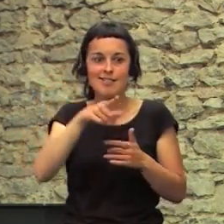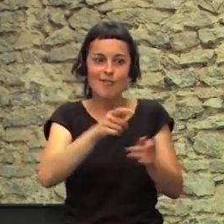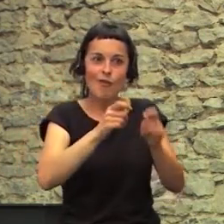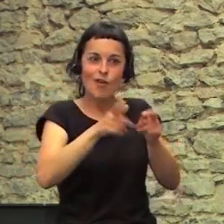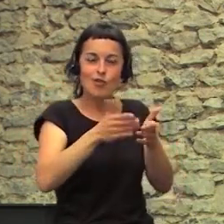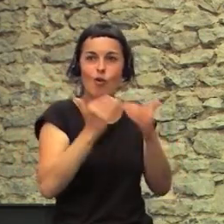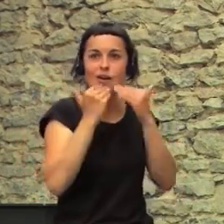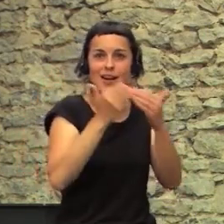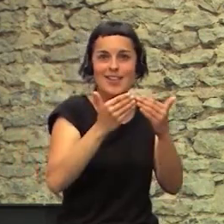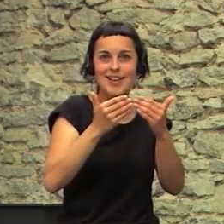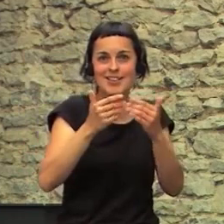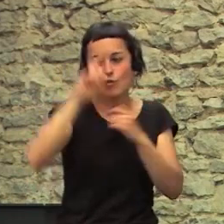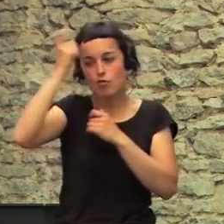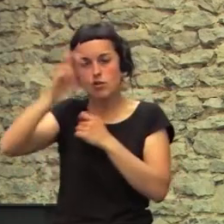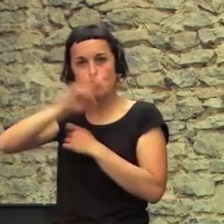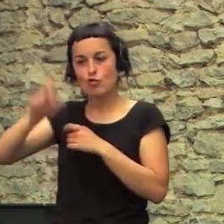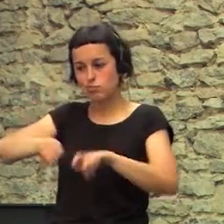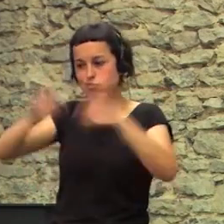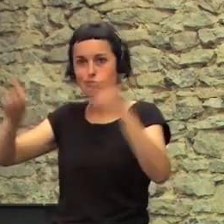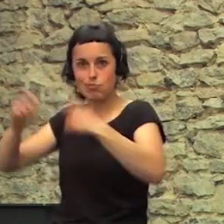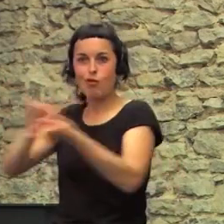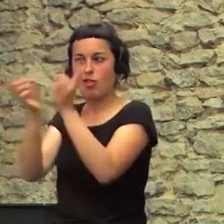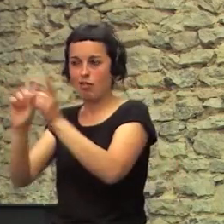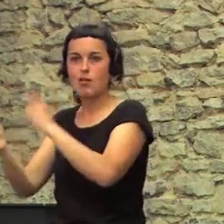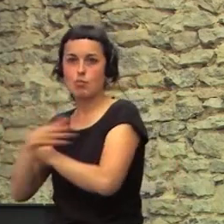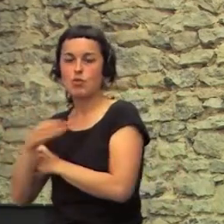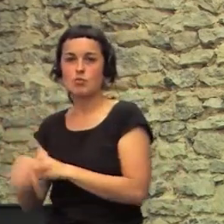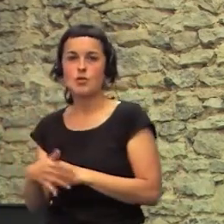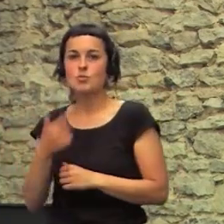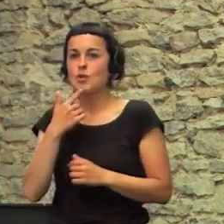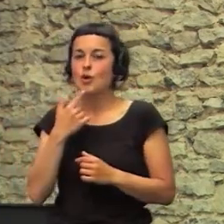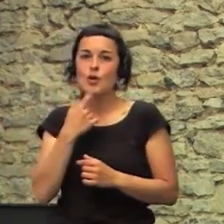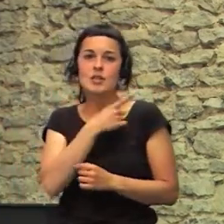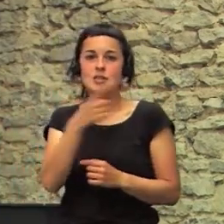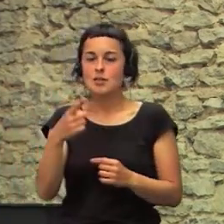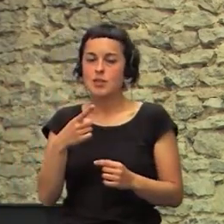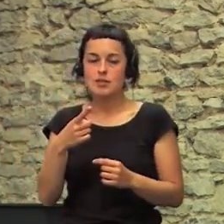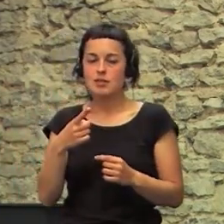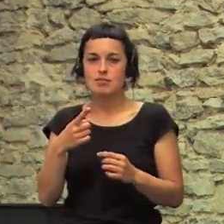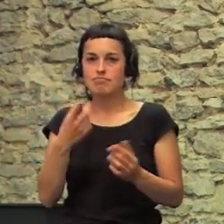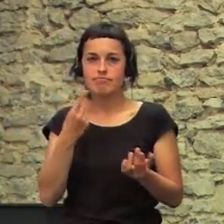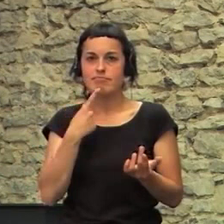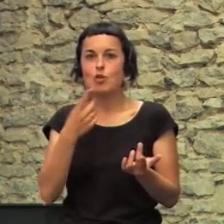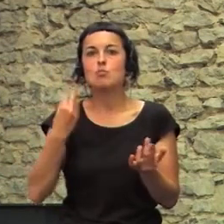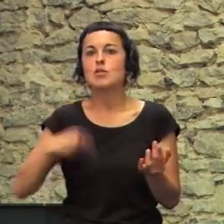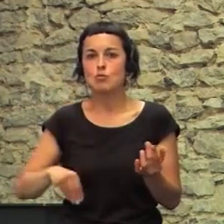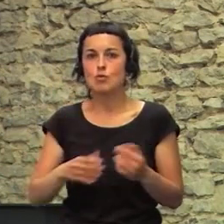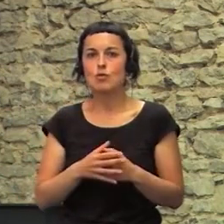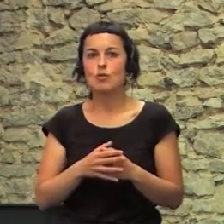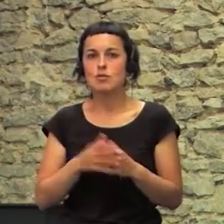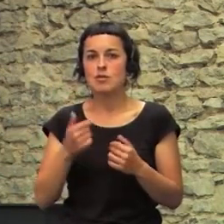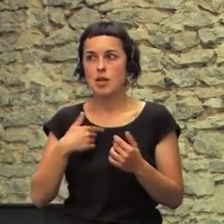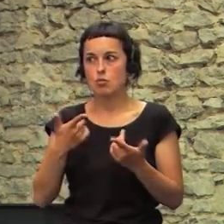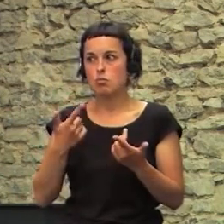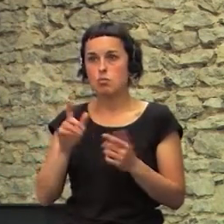¿no? Vamos a deconstruir esto. Pero es que, claro, yo siempre digo lo mismo, una parte es la deconstrucción. Una parte es visibilizar todo